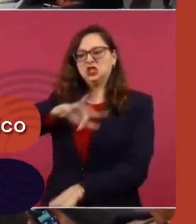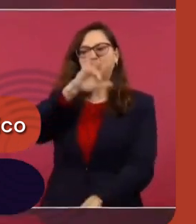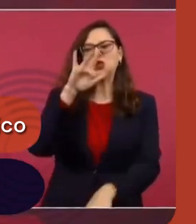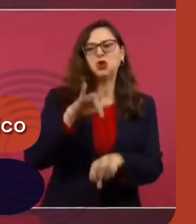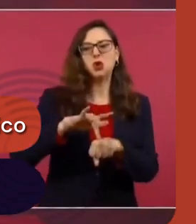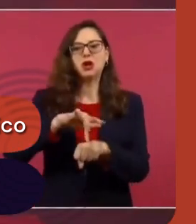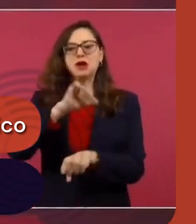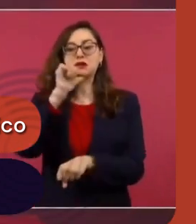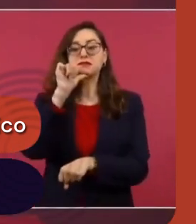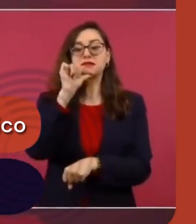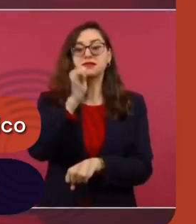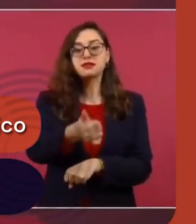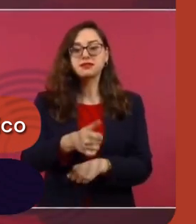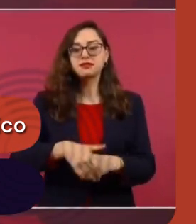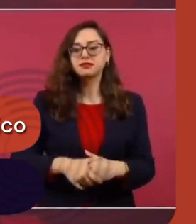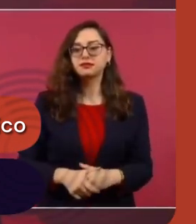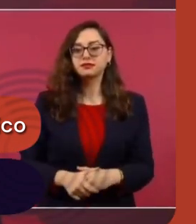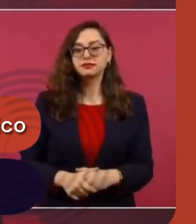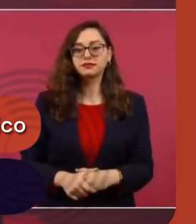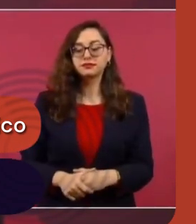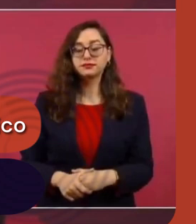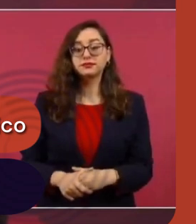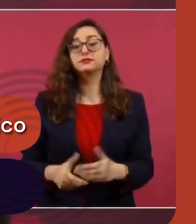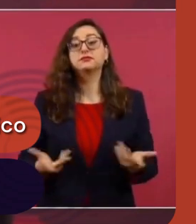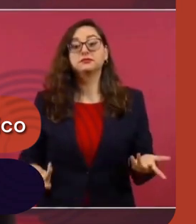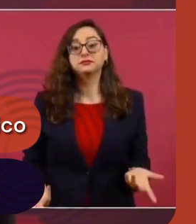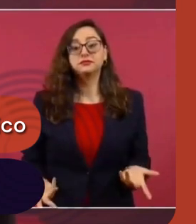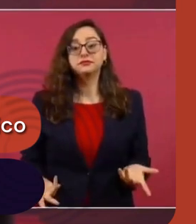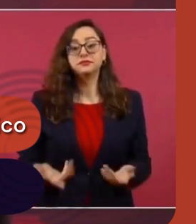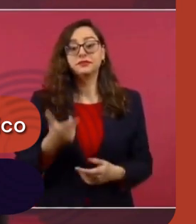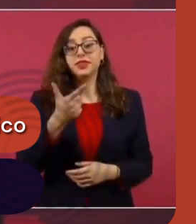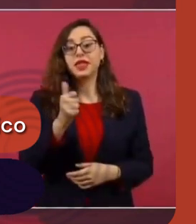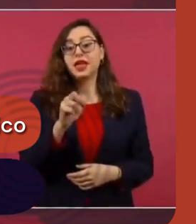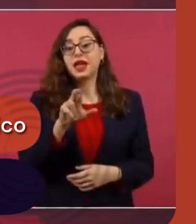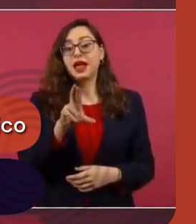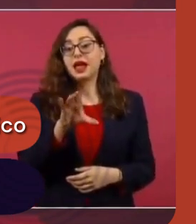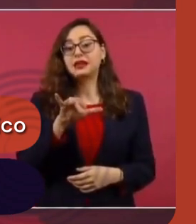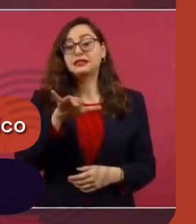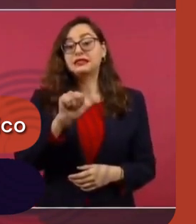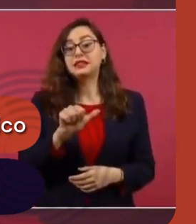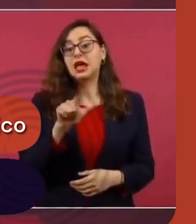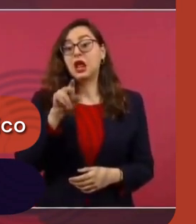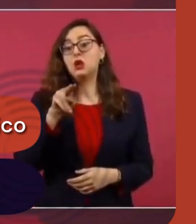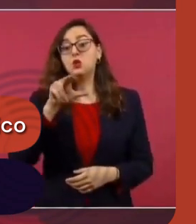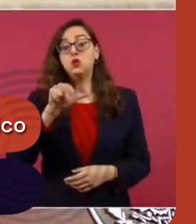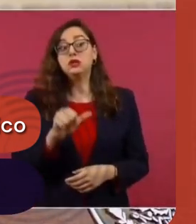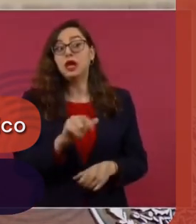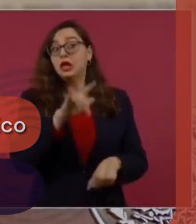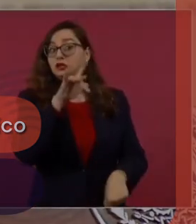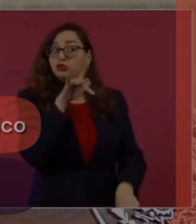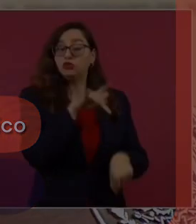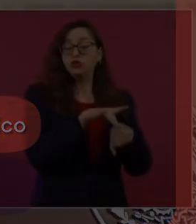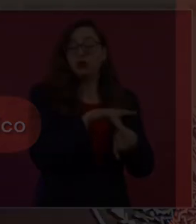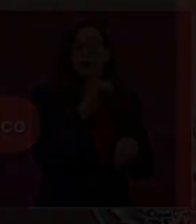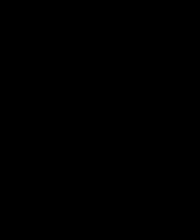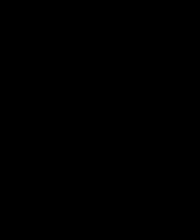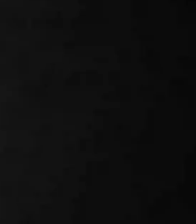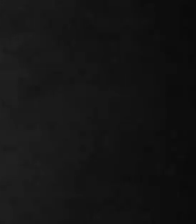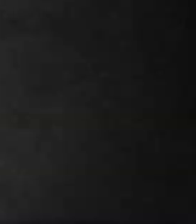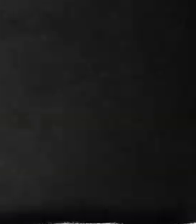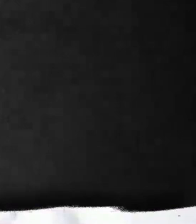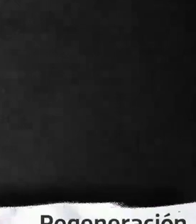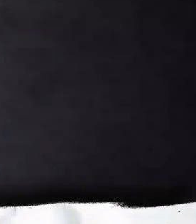sí, como ahora están los mismos. García Luna no se toca, son iguales.